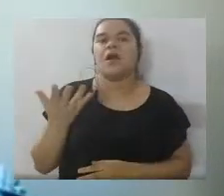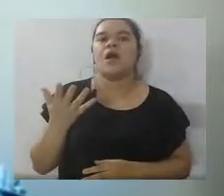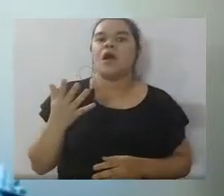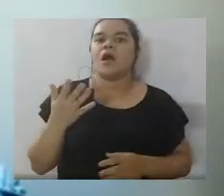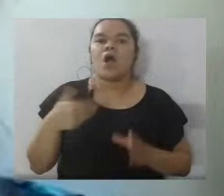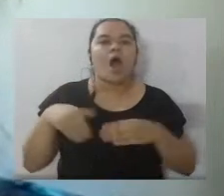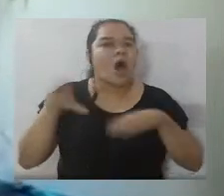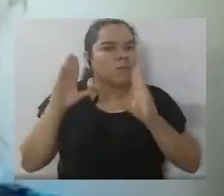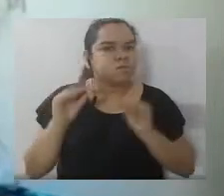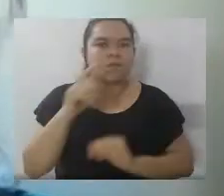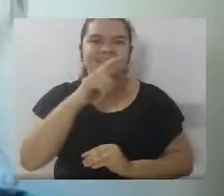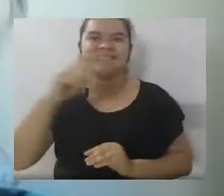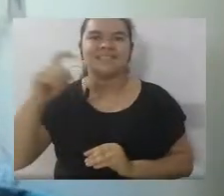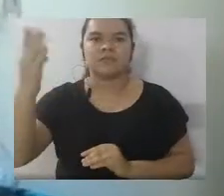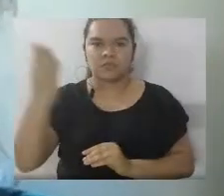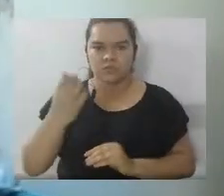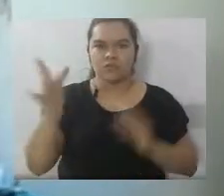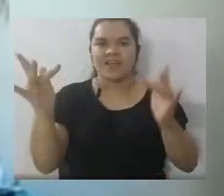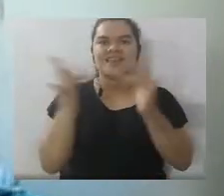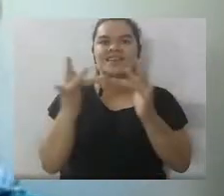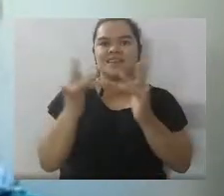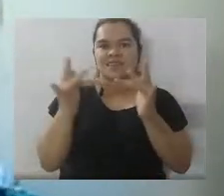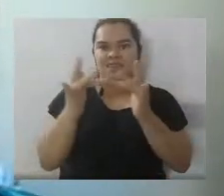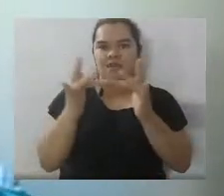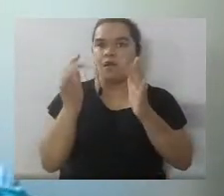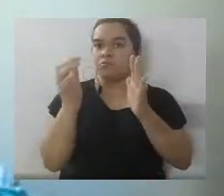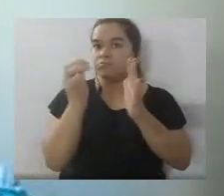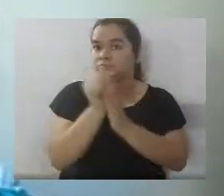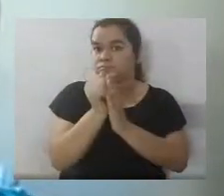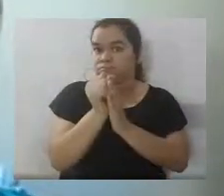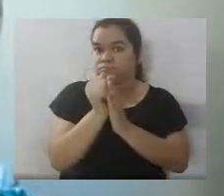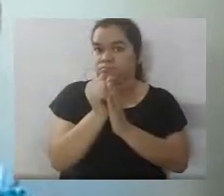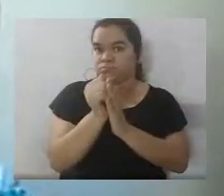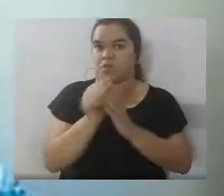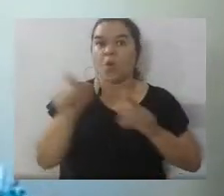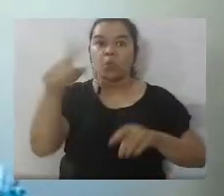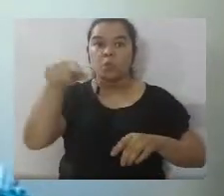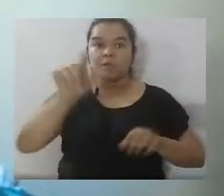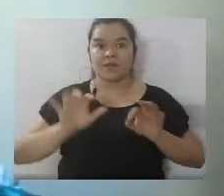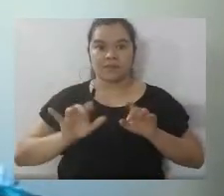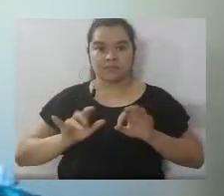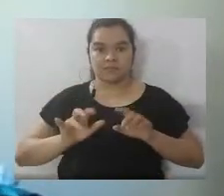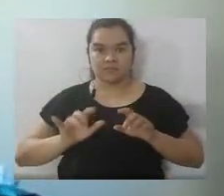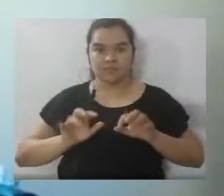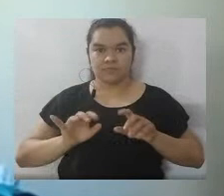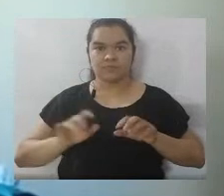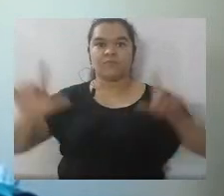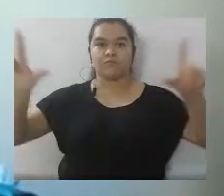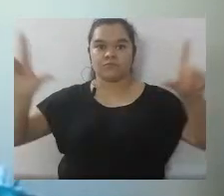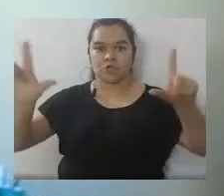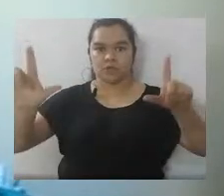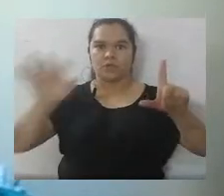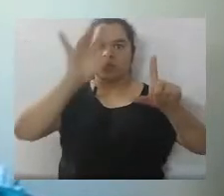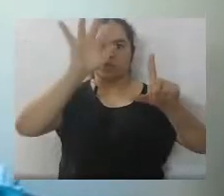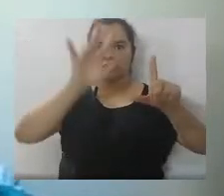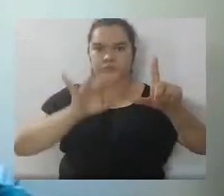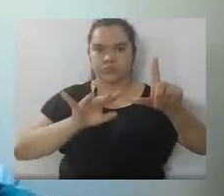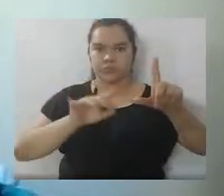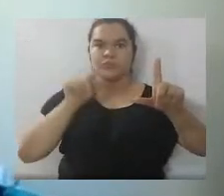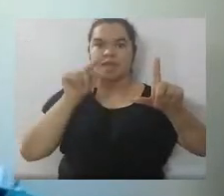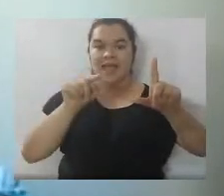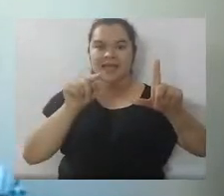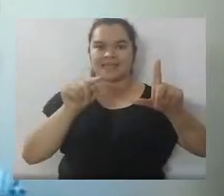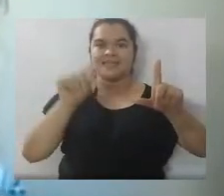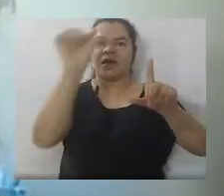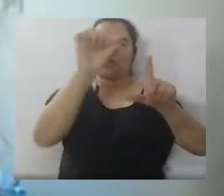ser plenamente virtual. Desde el rectorado van a emitir como una especie de